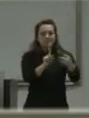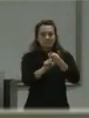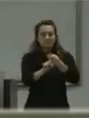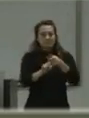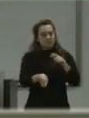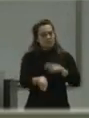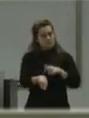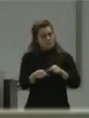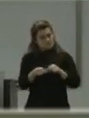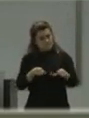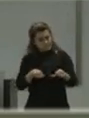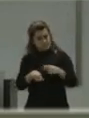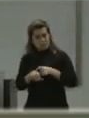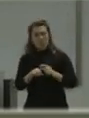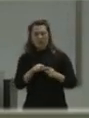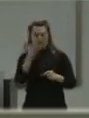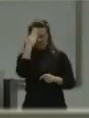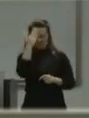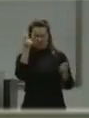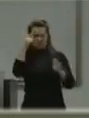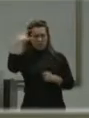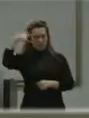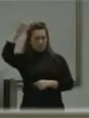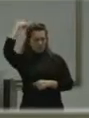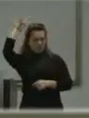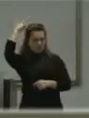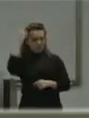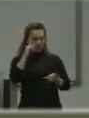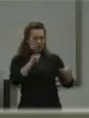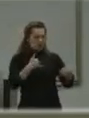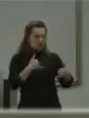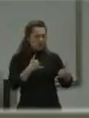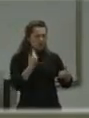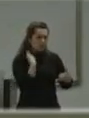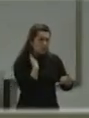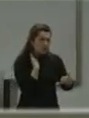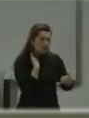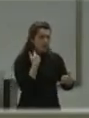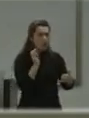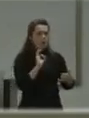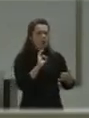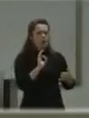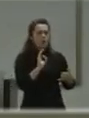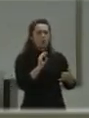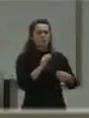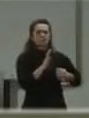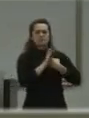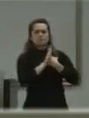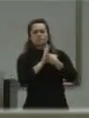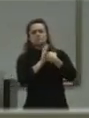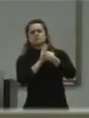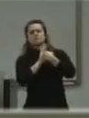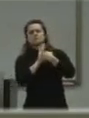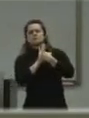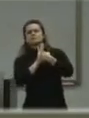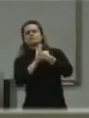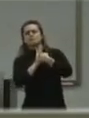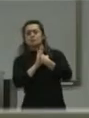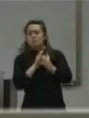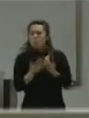diferenciar cuando me están manipulando cuando hay una mala intención cuando me están generando algún tipo de presión